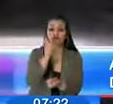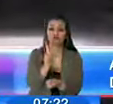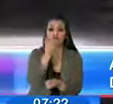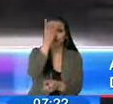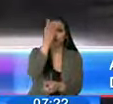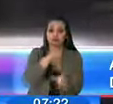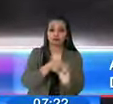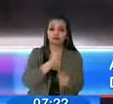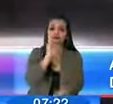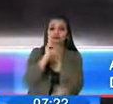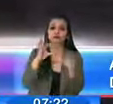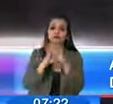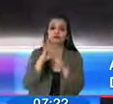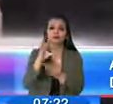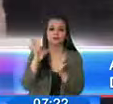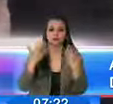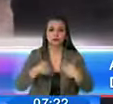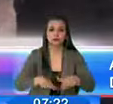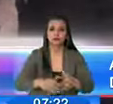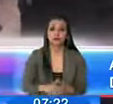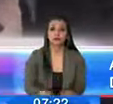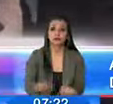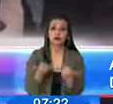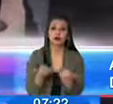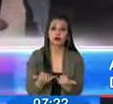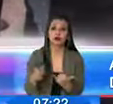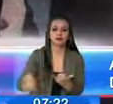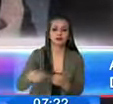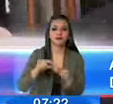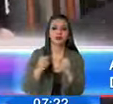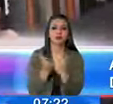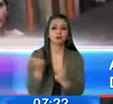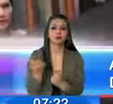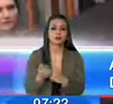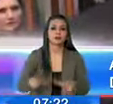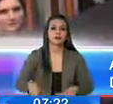tienda política Alianza País, ahora en poder de los leninistas.